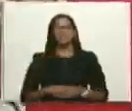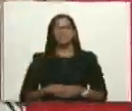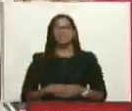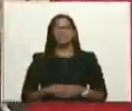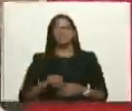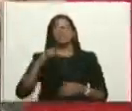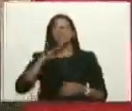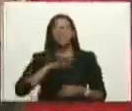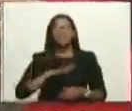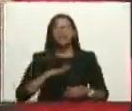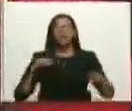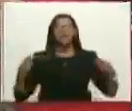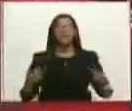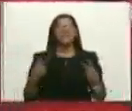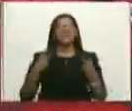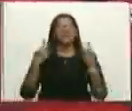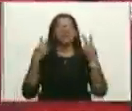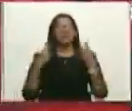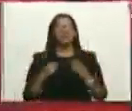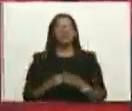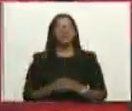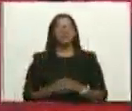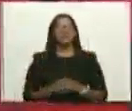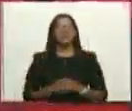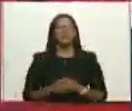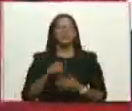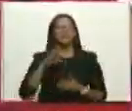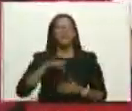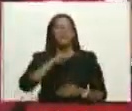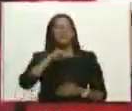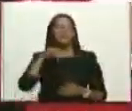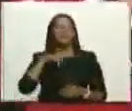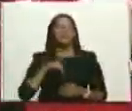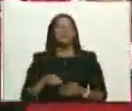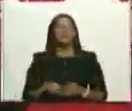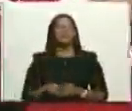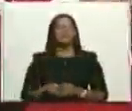y estamos victoriosos, estamos nosotros.